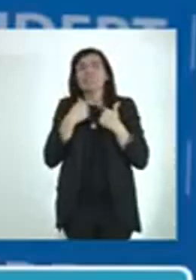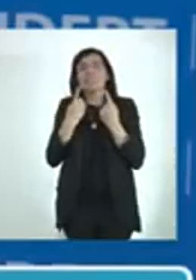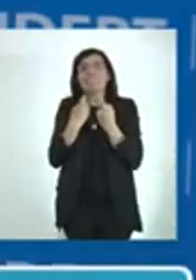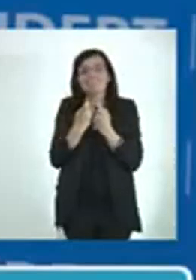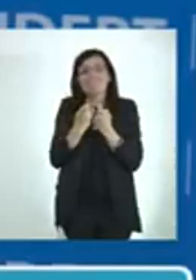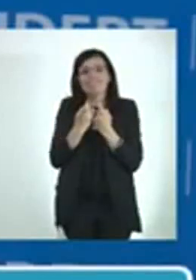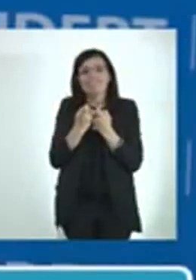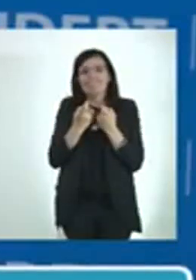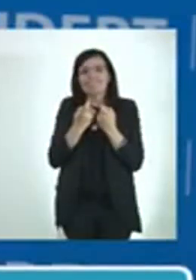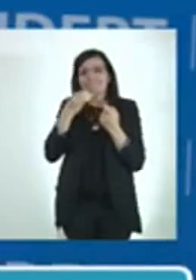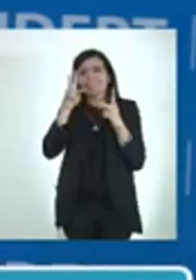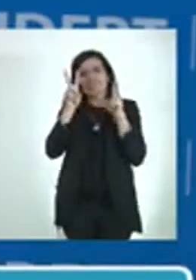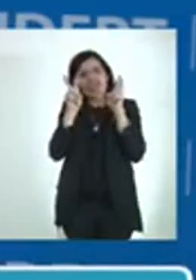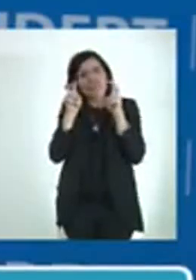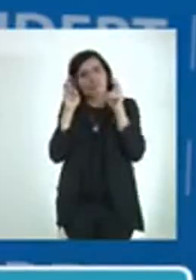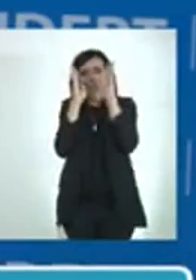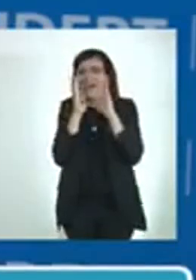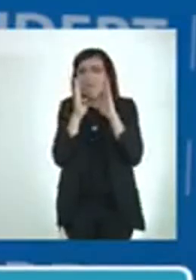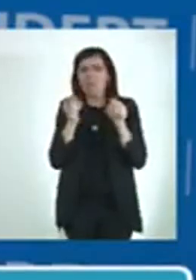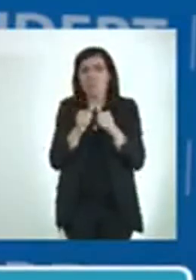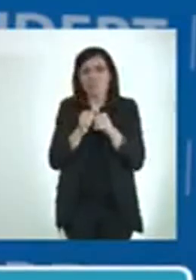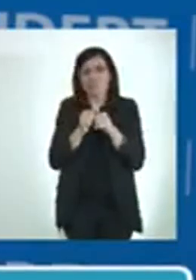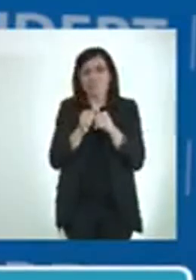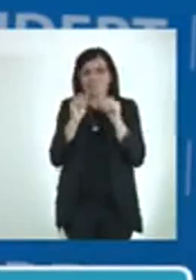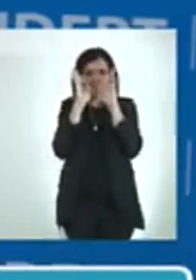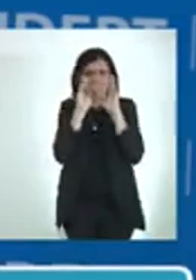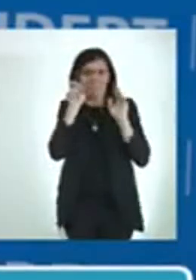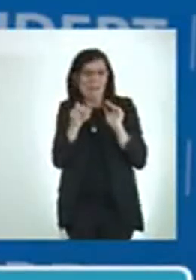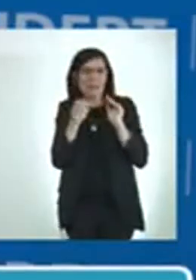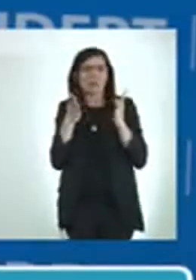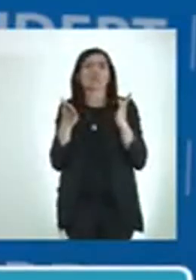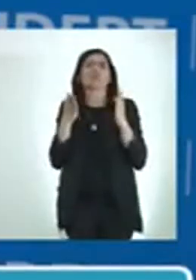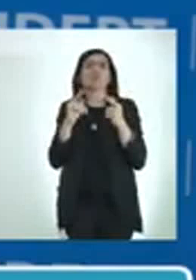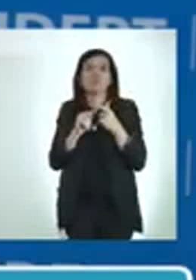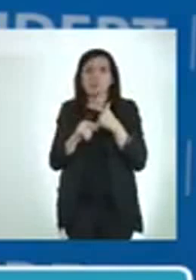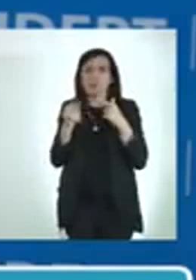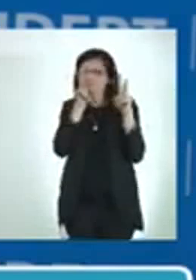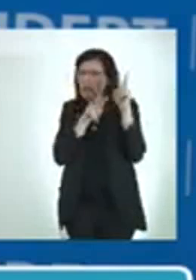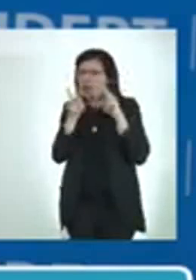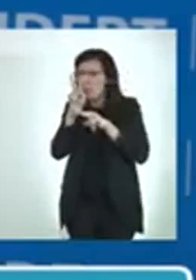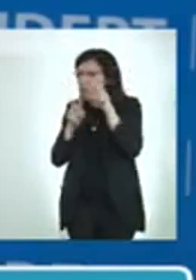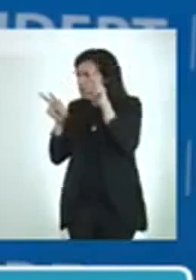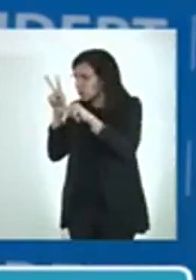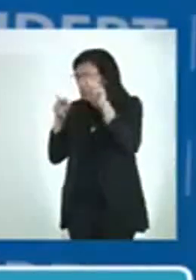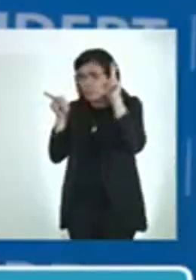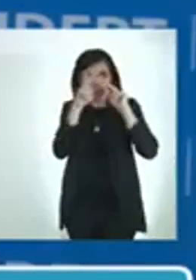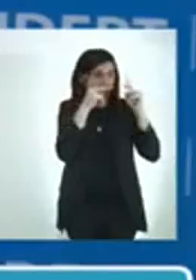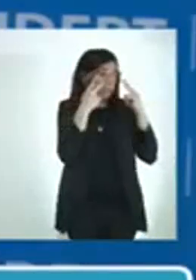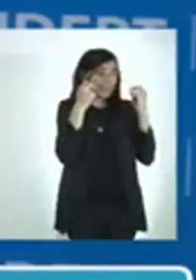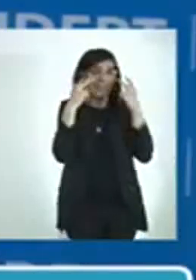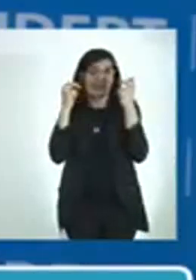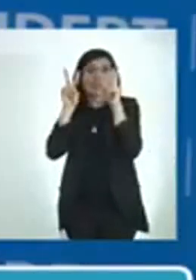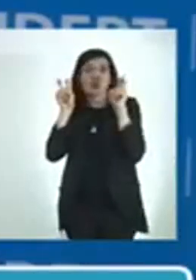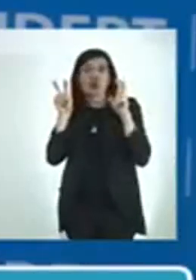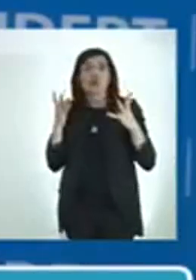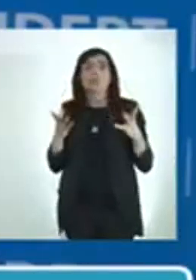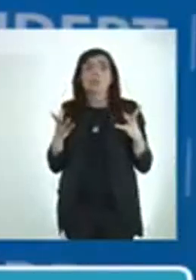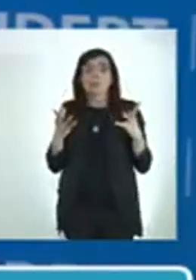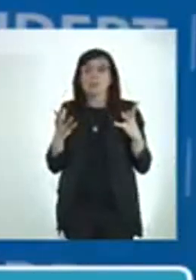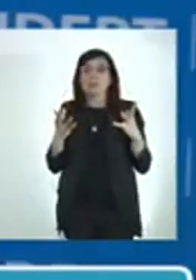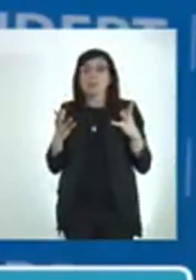necesito trabajar temas como abuso sexual en el aula. Entonces buscó esto, buscó información. En